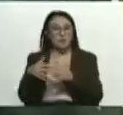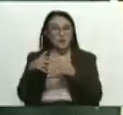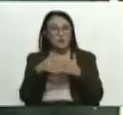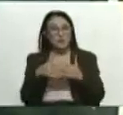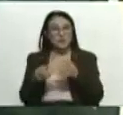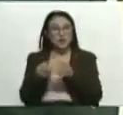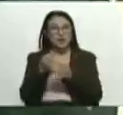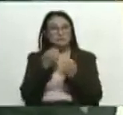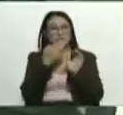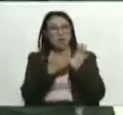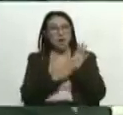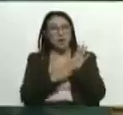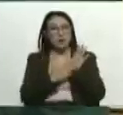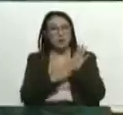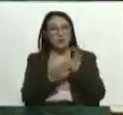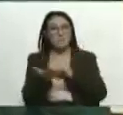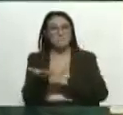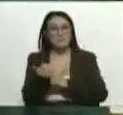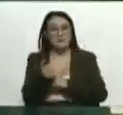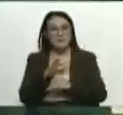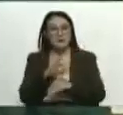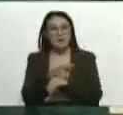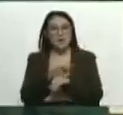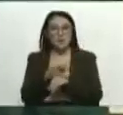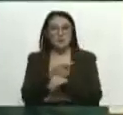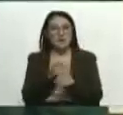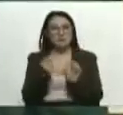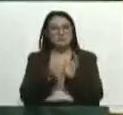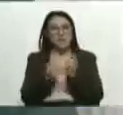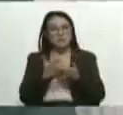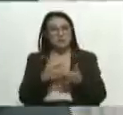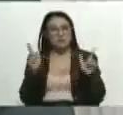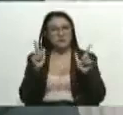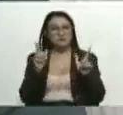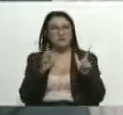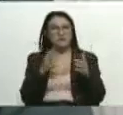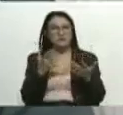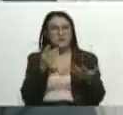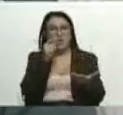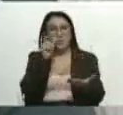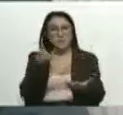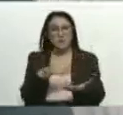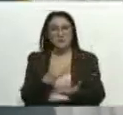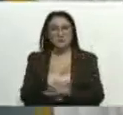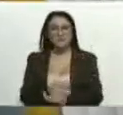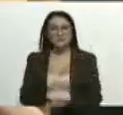cree un comunicado que exija a este gobierno la inmediata liberación del diplomático venezolano.